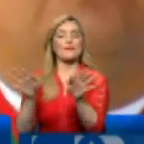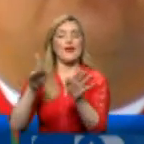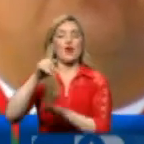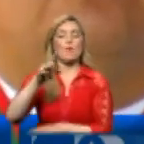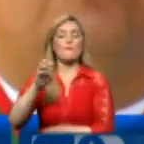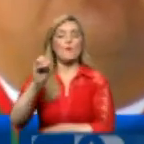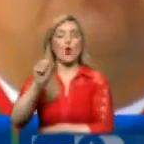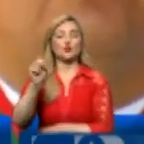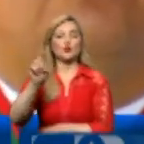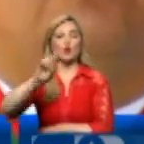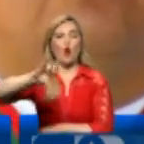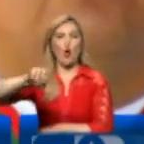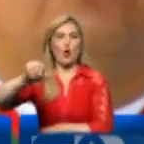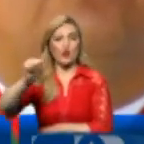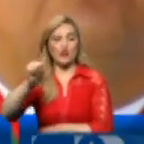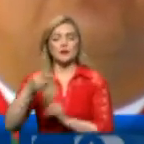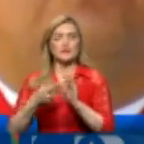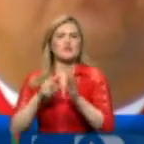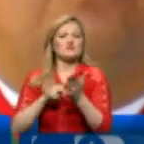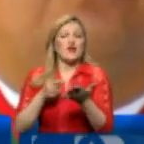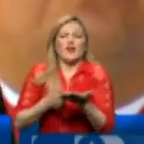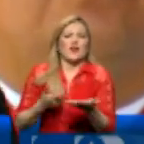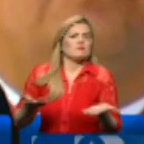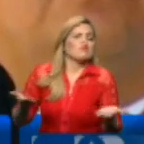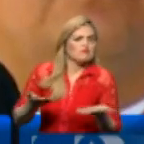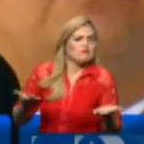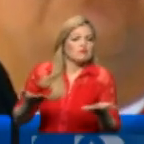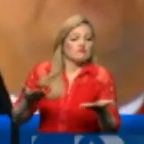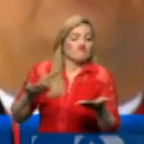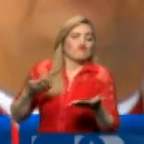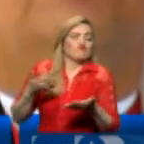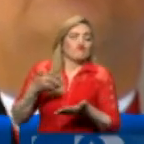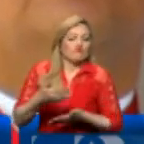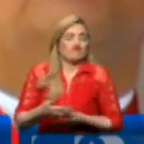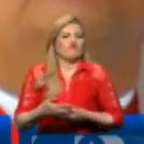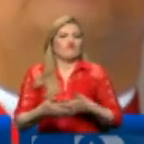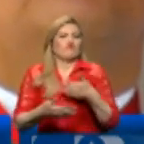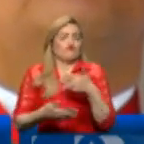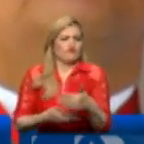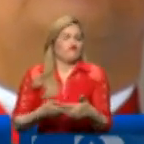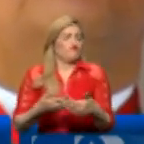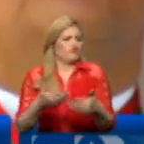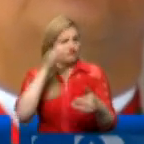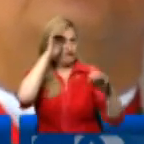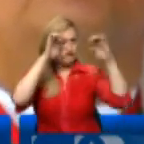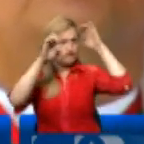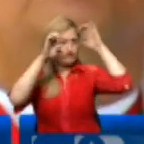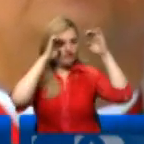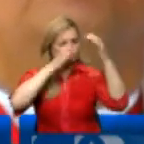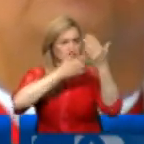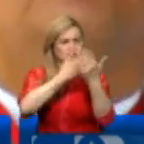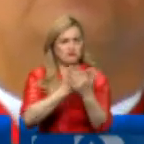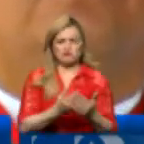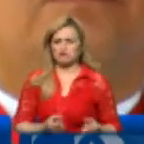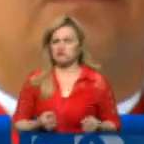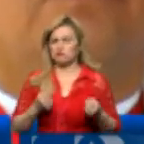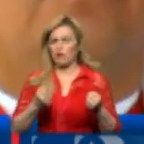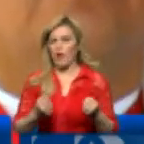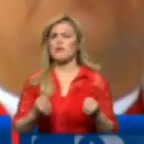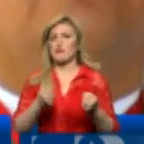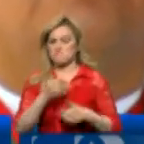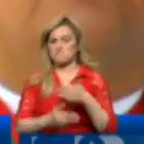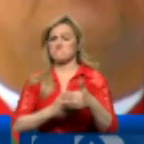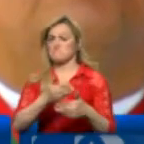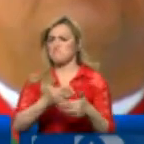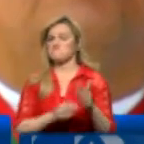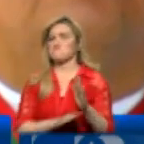Pozorja. Esto significa un gran avance para la gran estrategia formulada para la seguridad